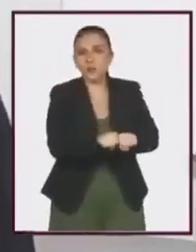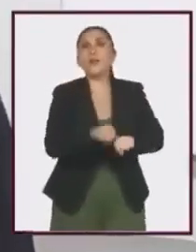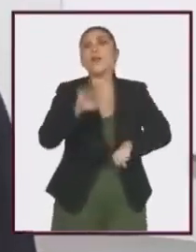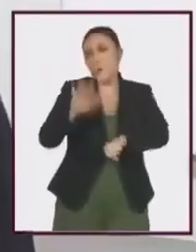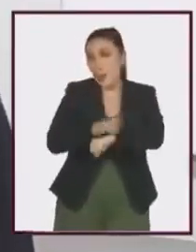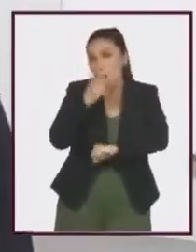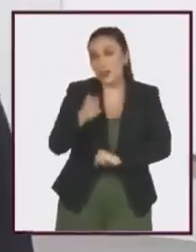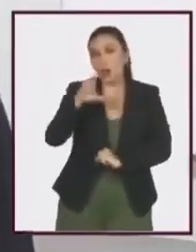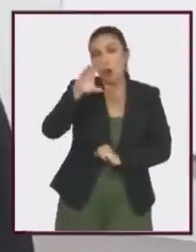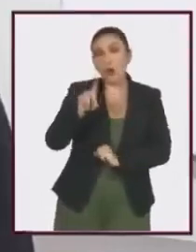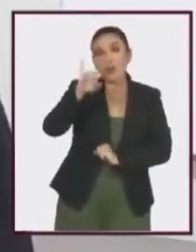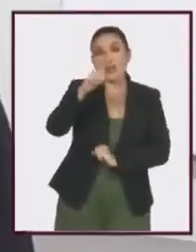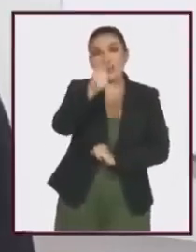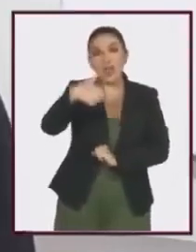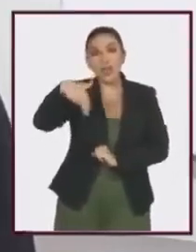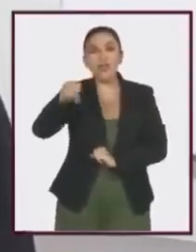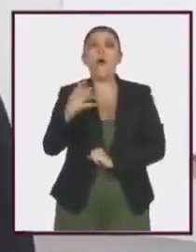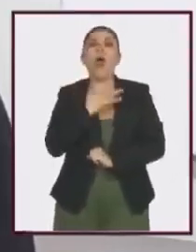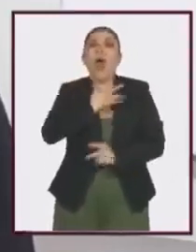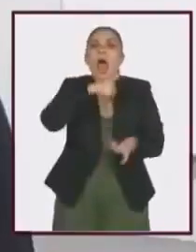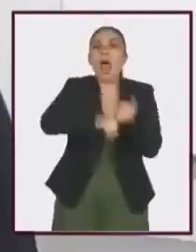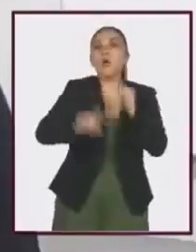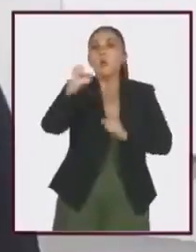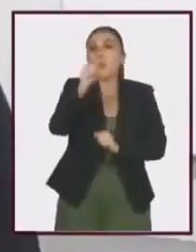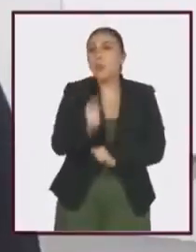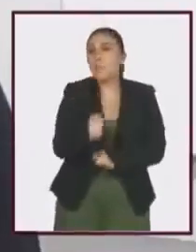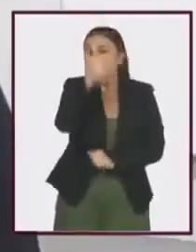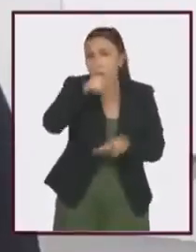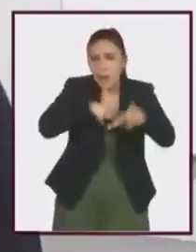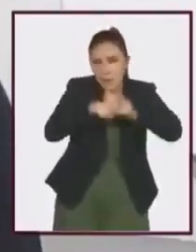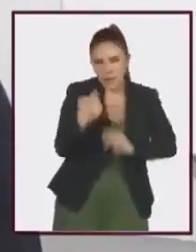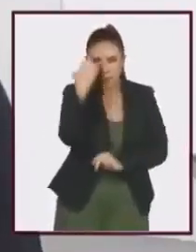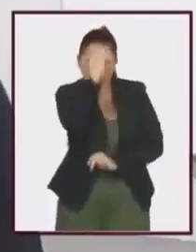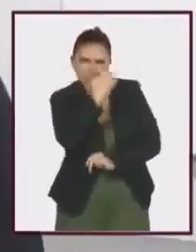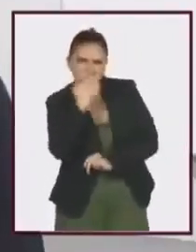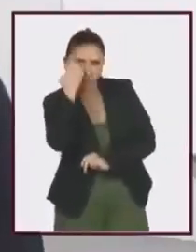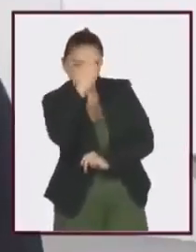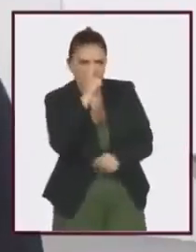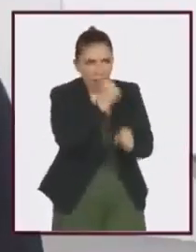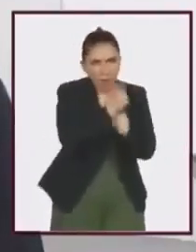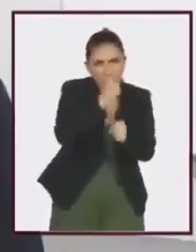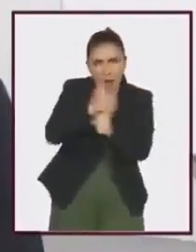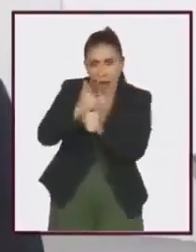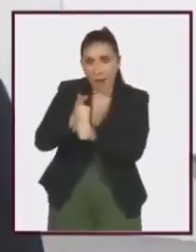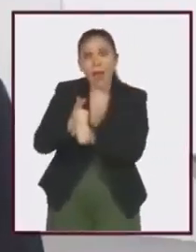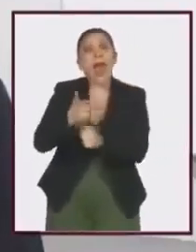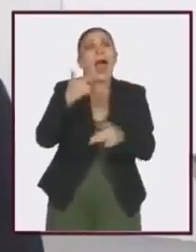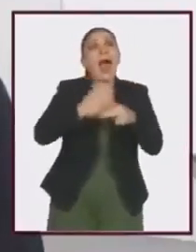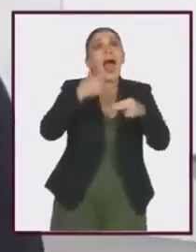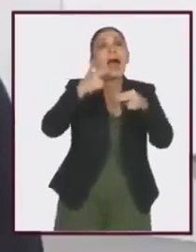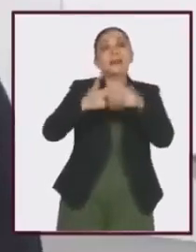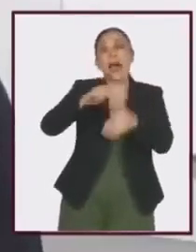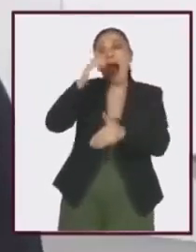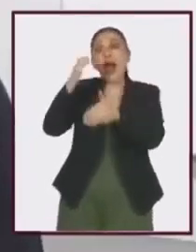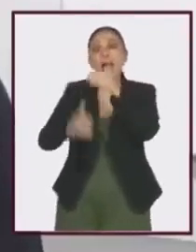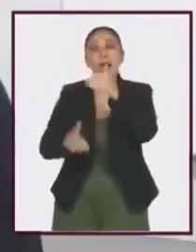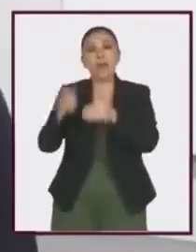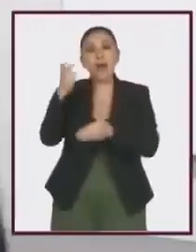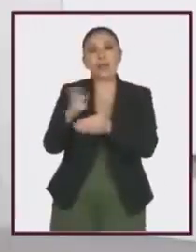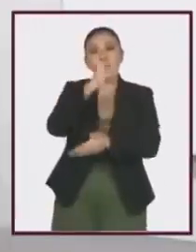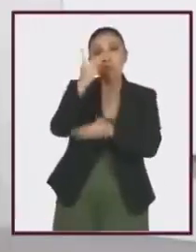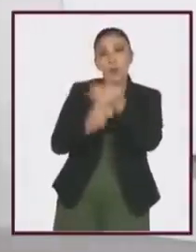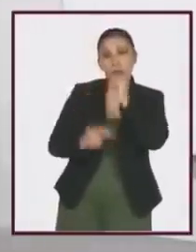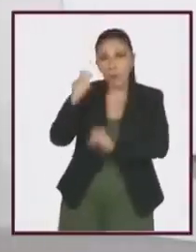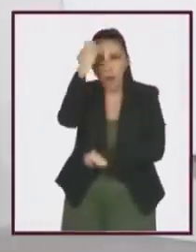el codiseño va desde que se hace el diagnóstico hasta que se concluye el programa